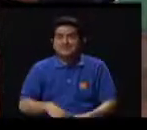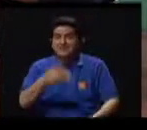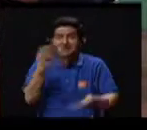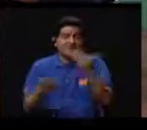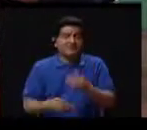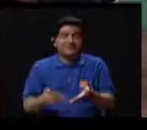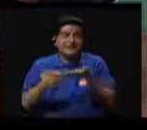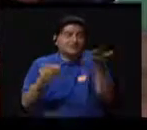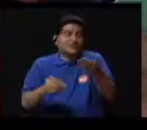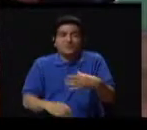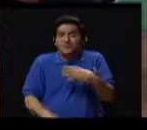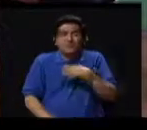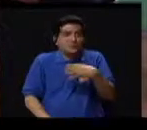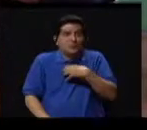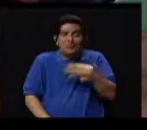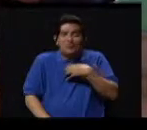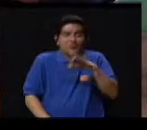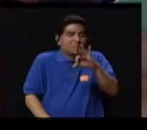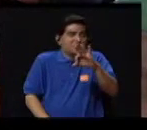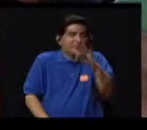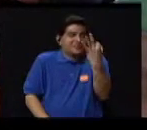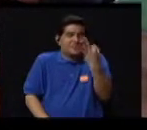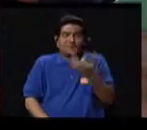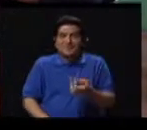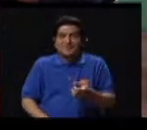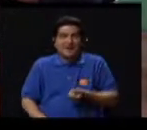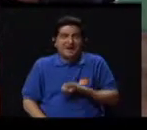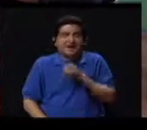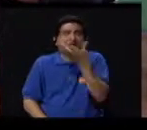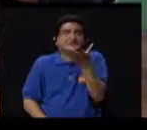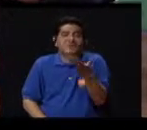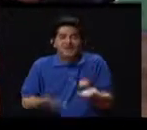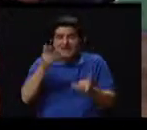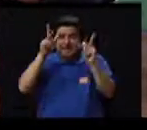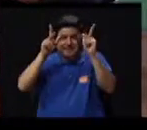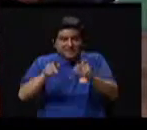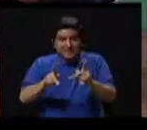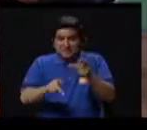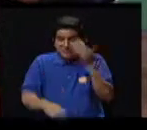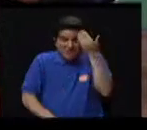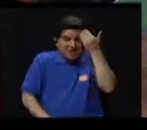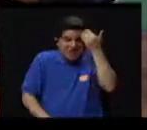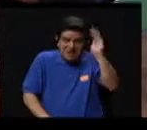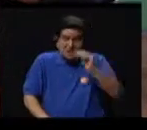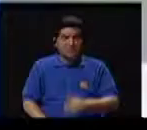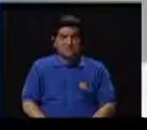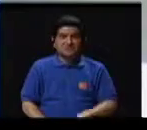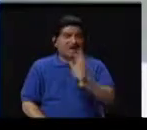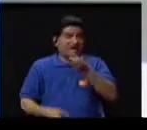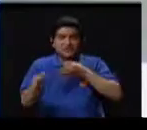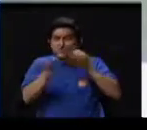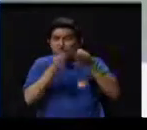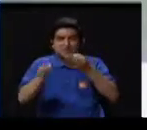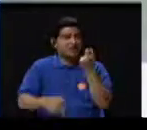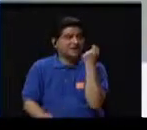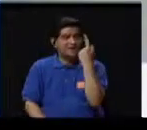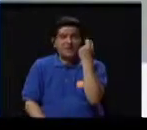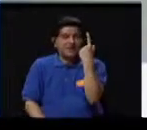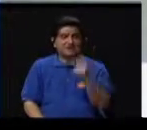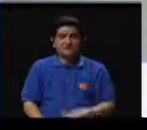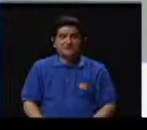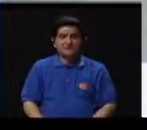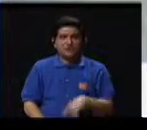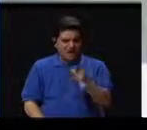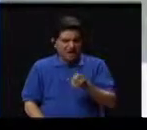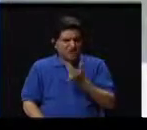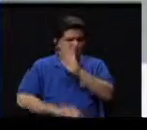sus coloquialismos y sus formas de decir cosas que tal vez una persona, no sé, es su forma de explicarlo y su forma de entenderlo.